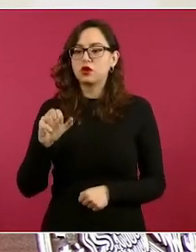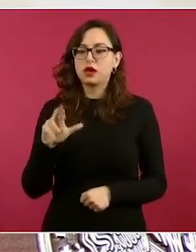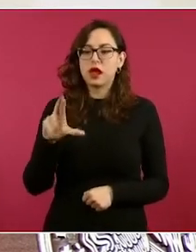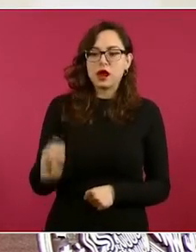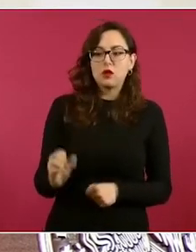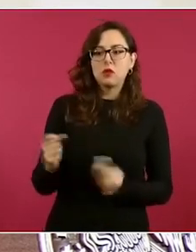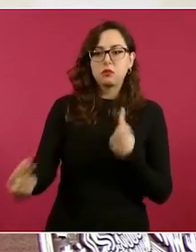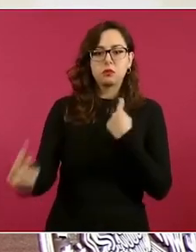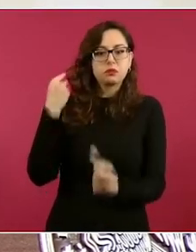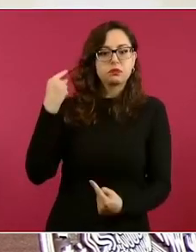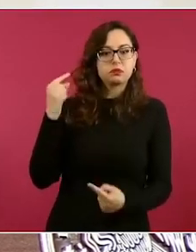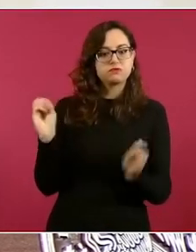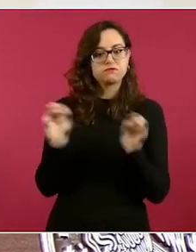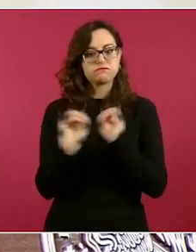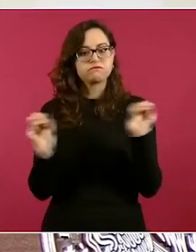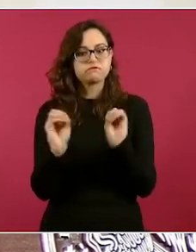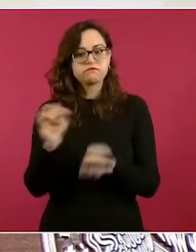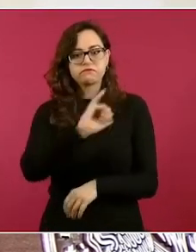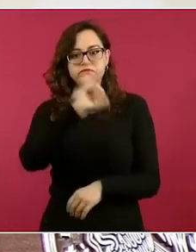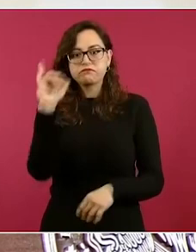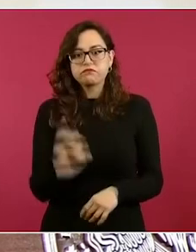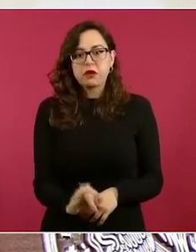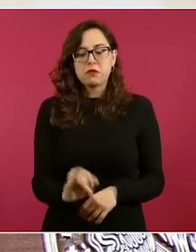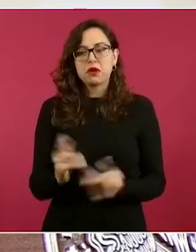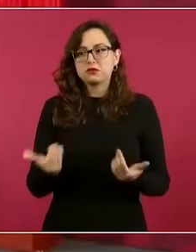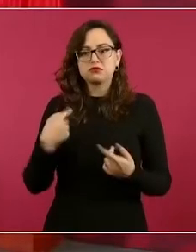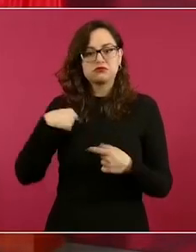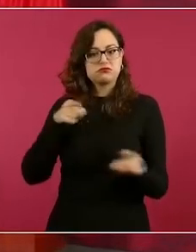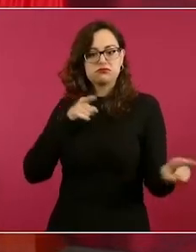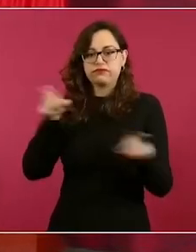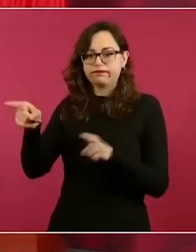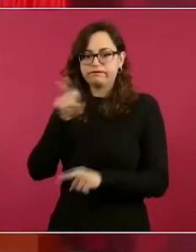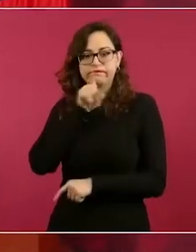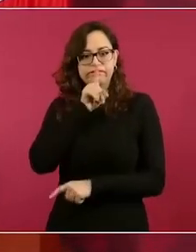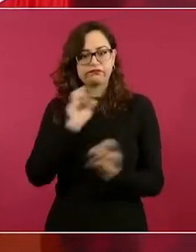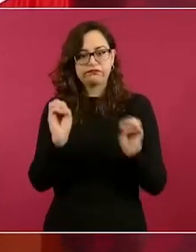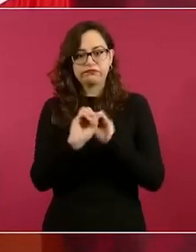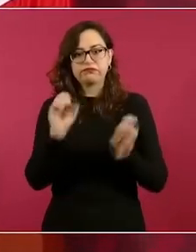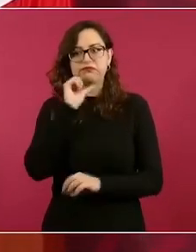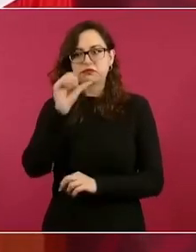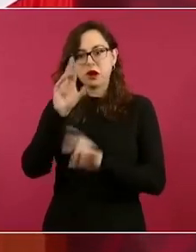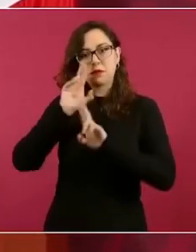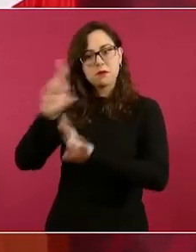hemos hecho un cuestionamiento a su gobierno.